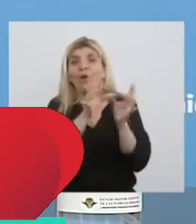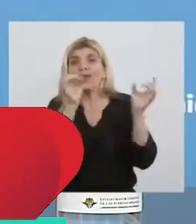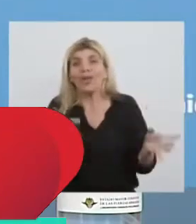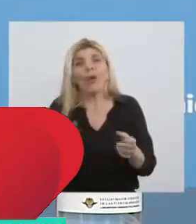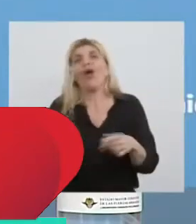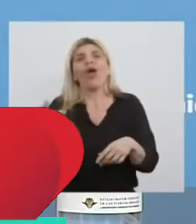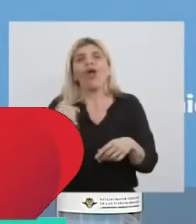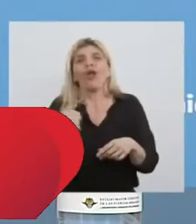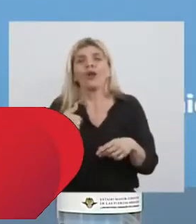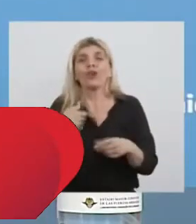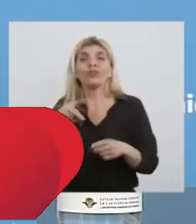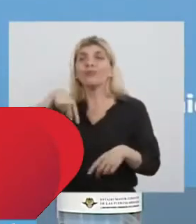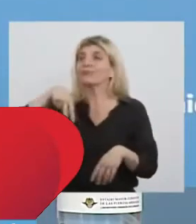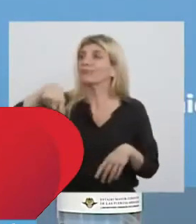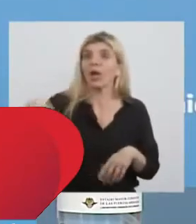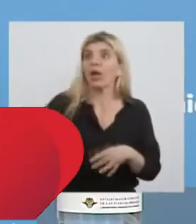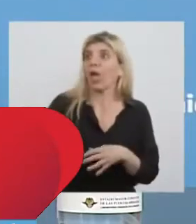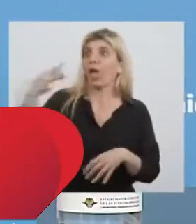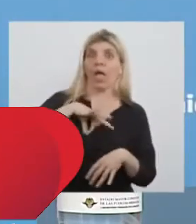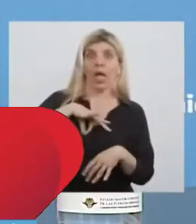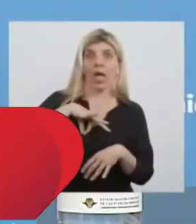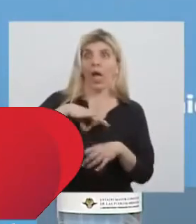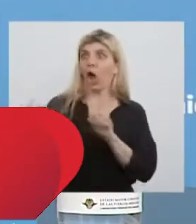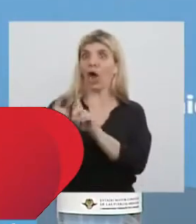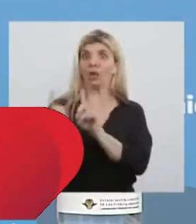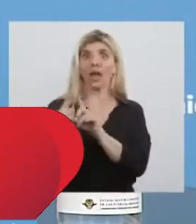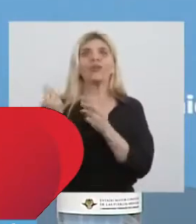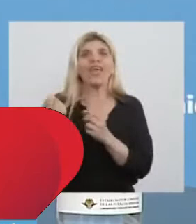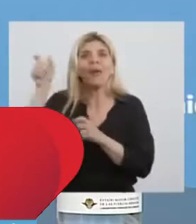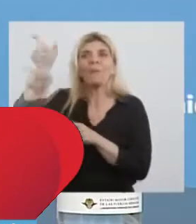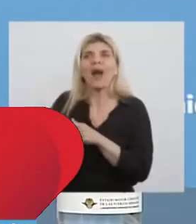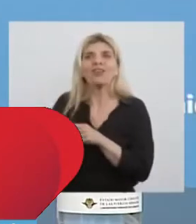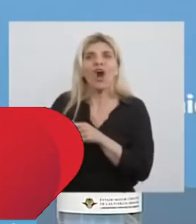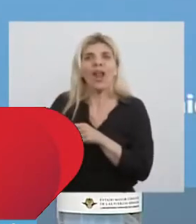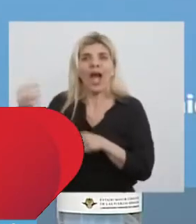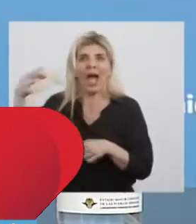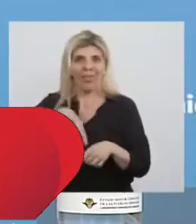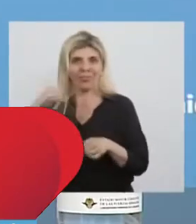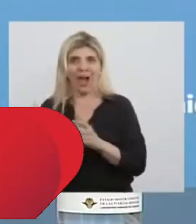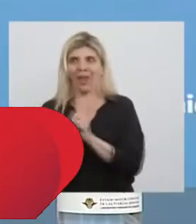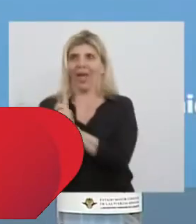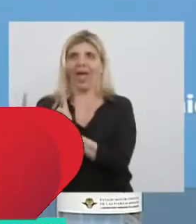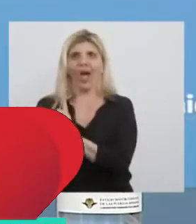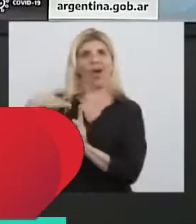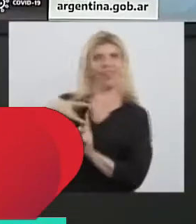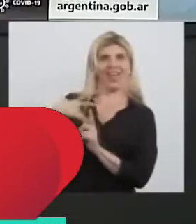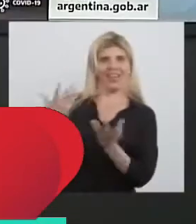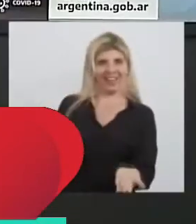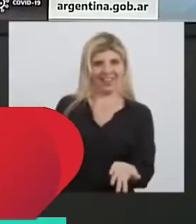a buscar y lo encontramos cuando entramos en contacto con alguien que está infectado. Por lo